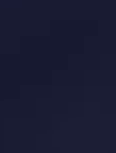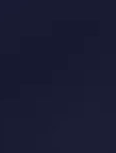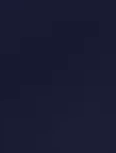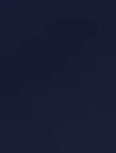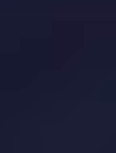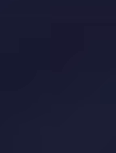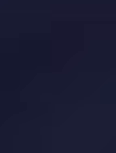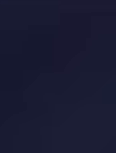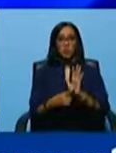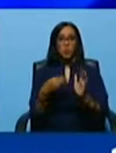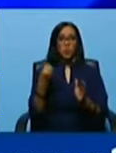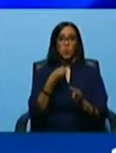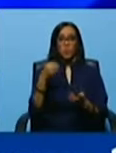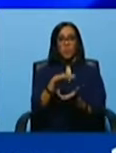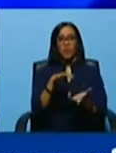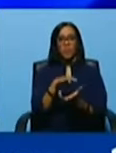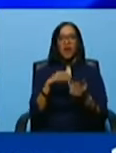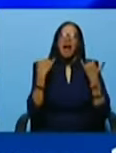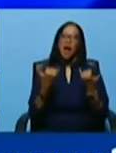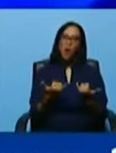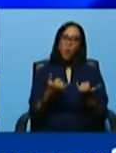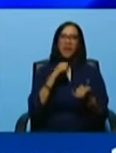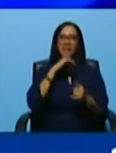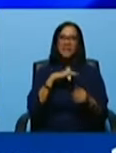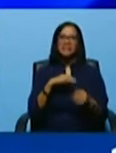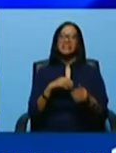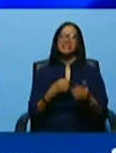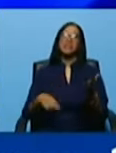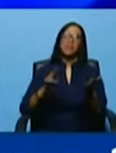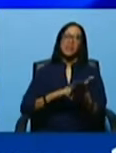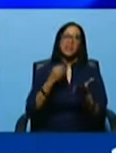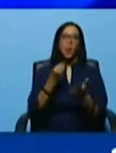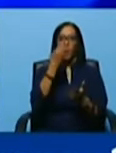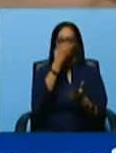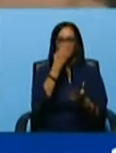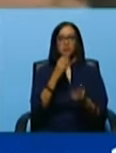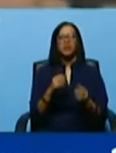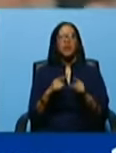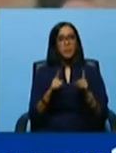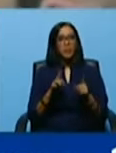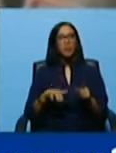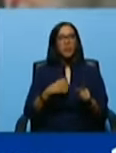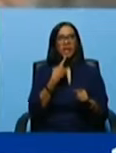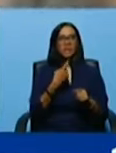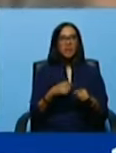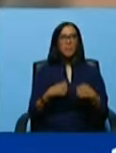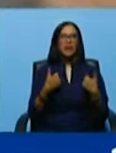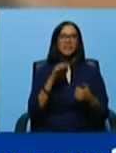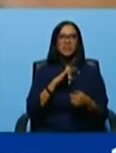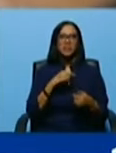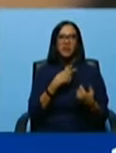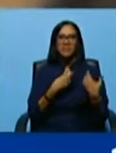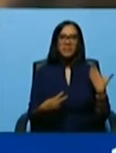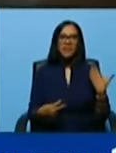todo lo que pasa es en España ahí el otro día deug el otro día deugen se preguntaba se preguntaba a este